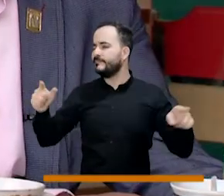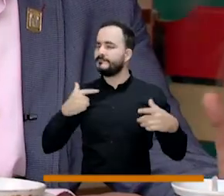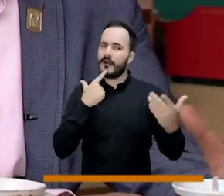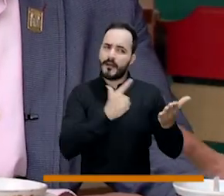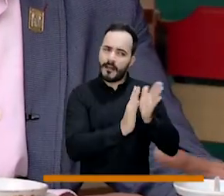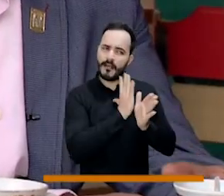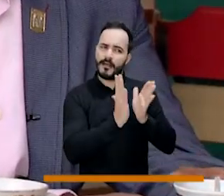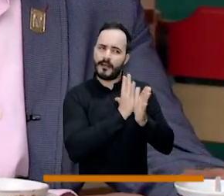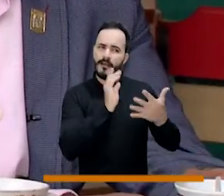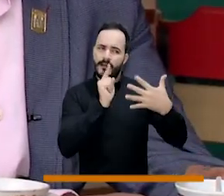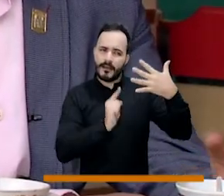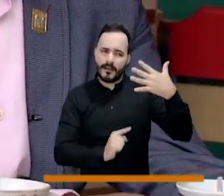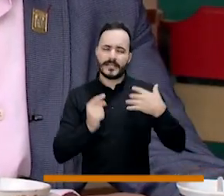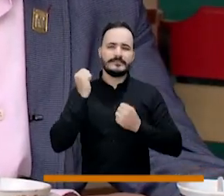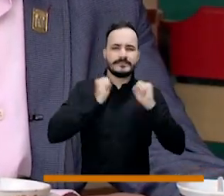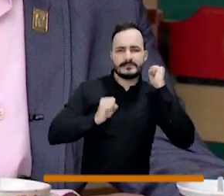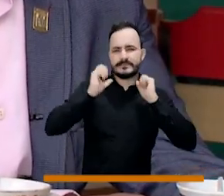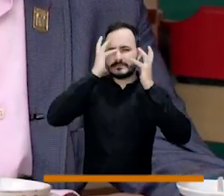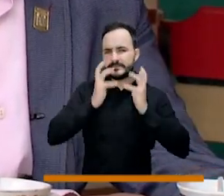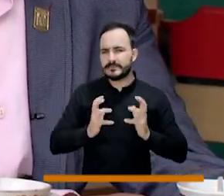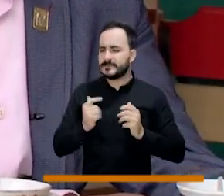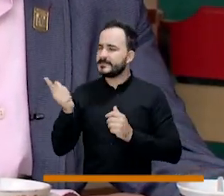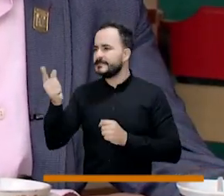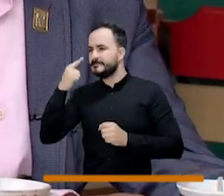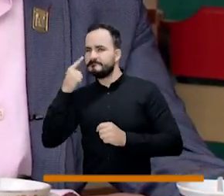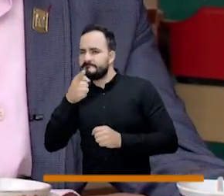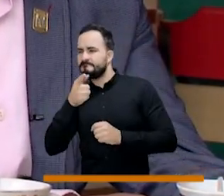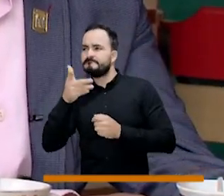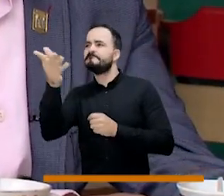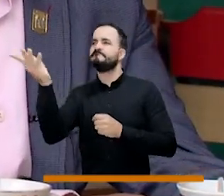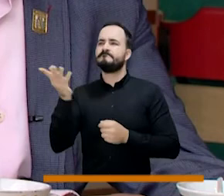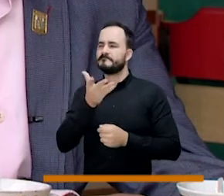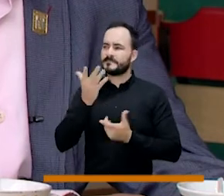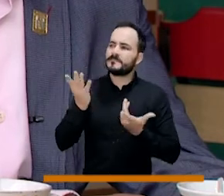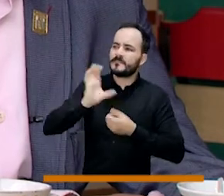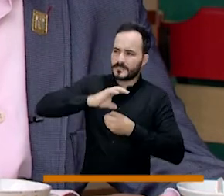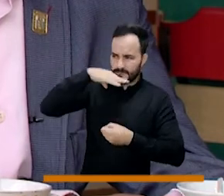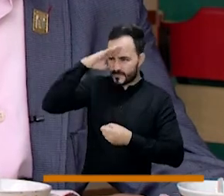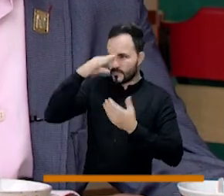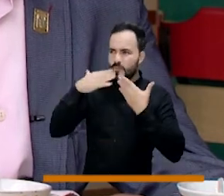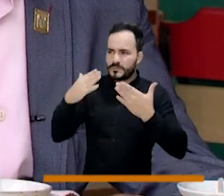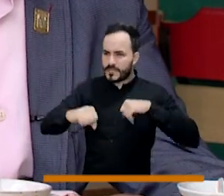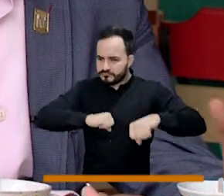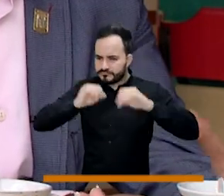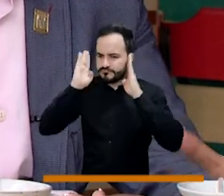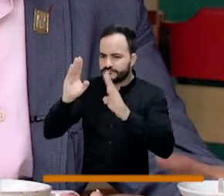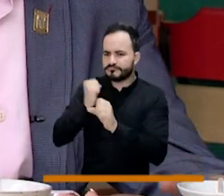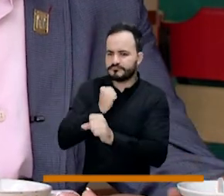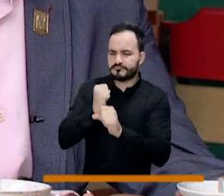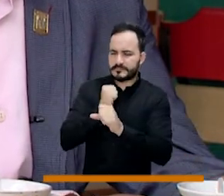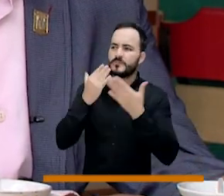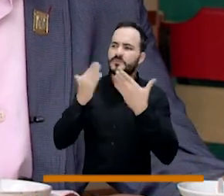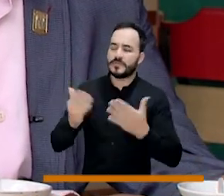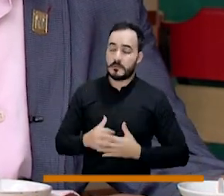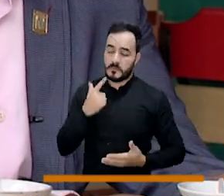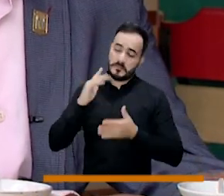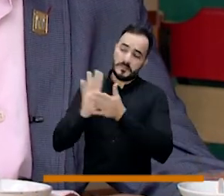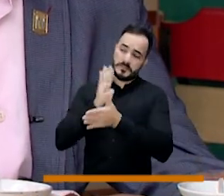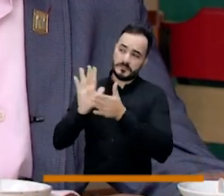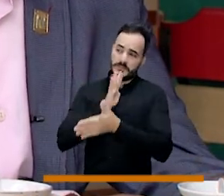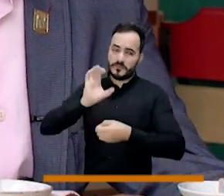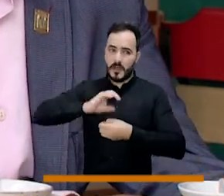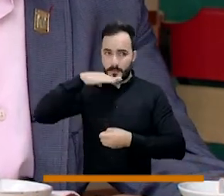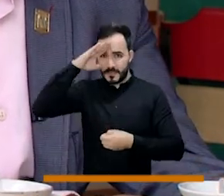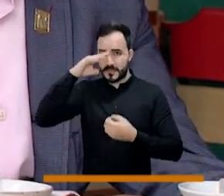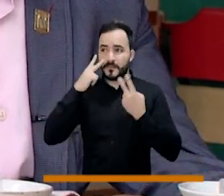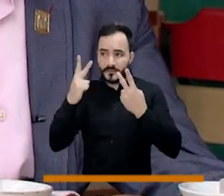cifras que nos entrega frente a ansiedad y depresión? ¿Qué se está haciendo en este momento? Porque además en Medellín usted nos decía que